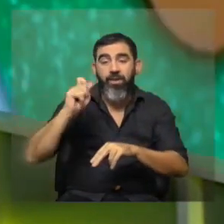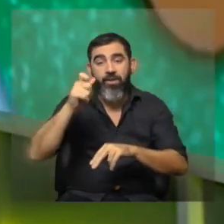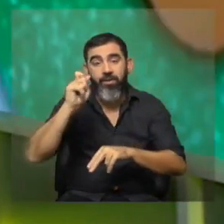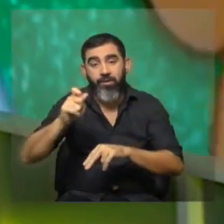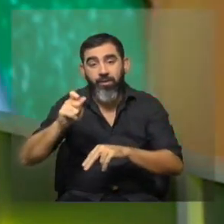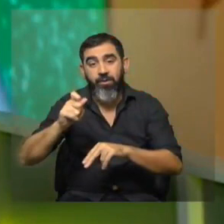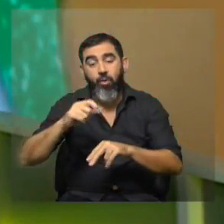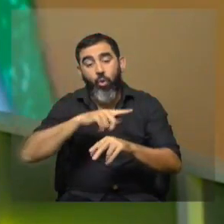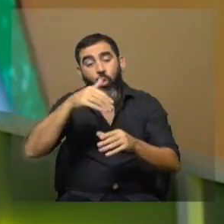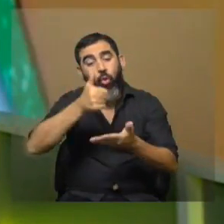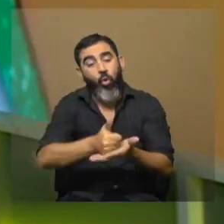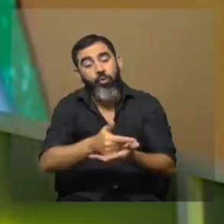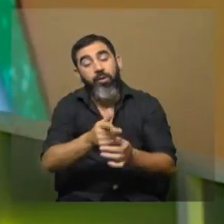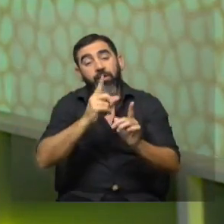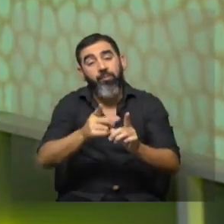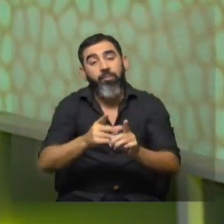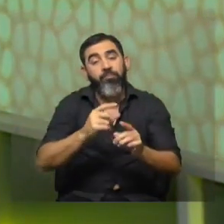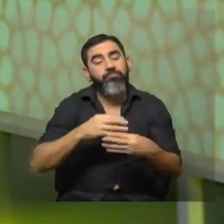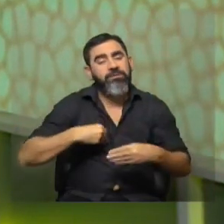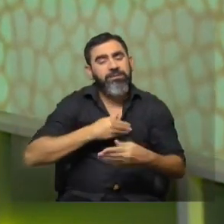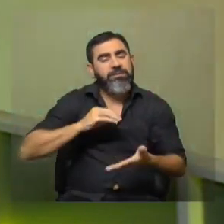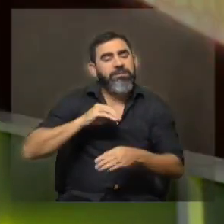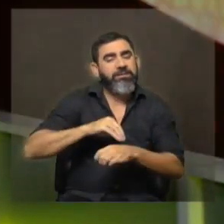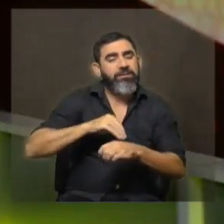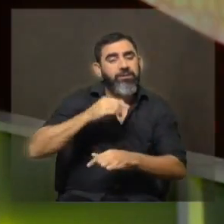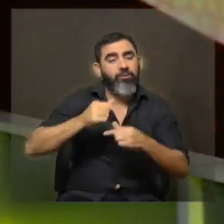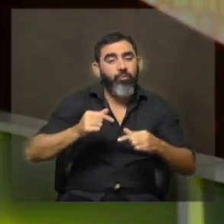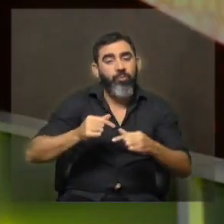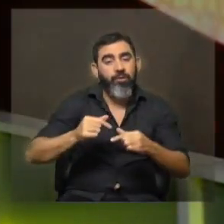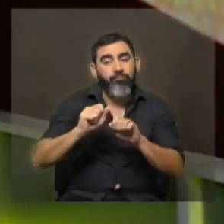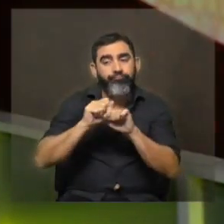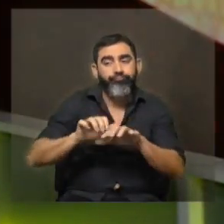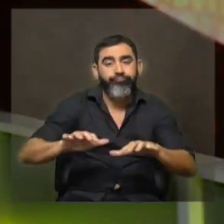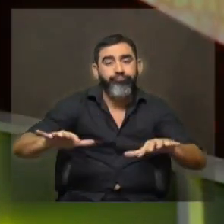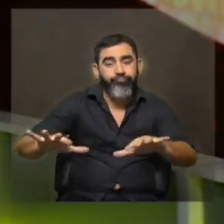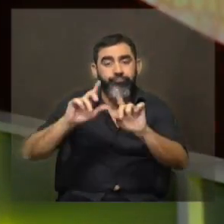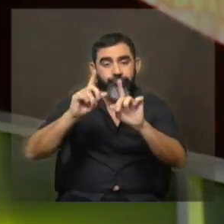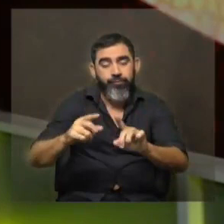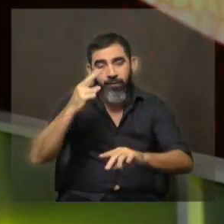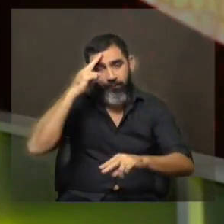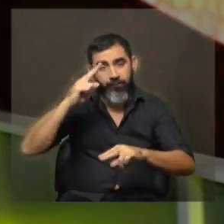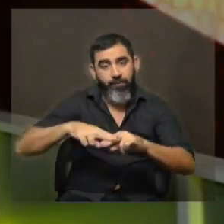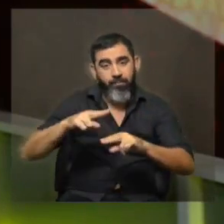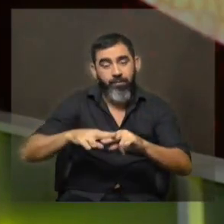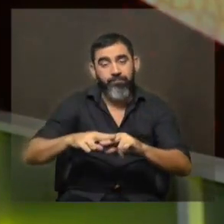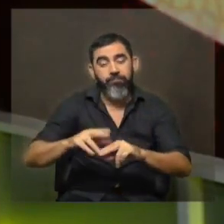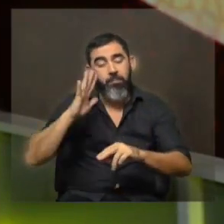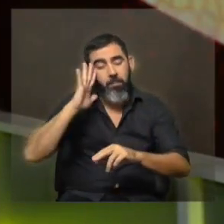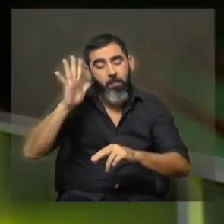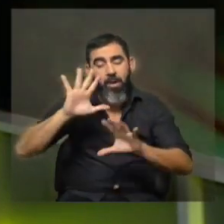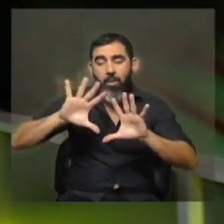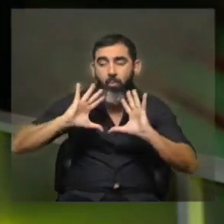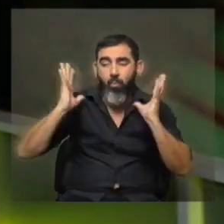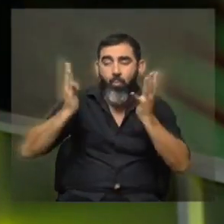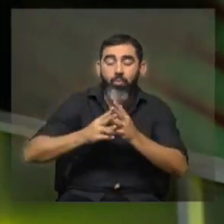su hospedador y también las manifestaciones clínicas y la epidemiología de esta enfermedad. Se calcula que en el mundo